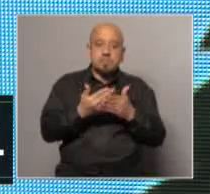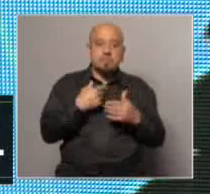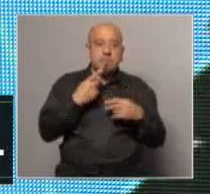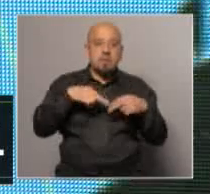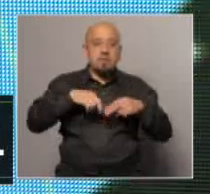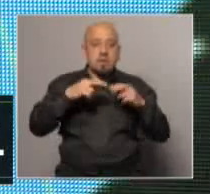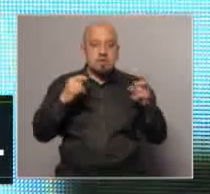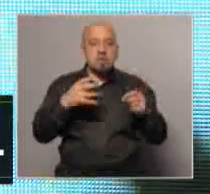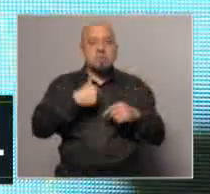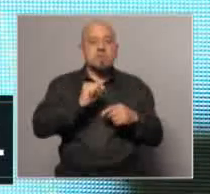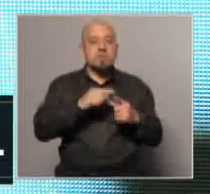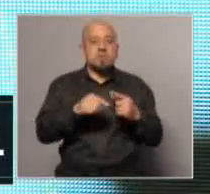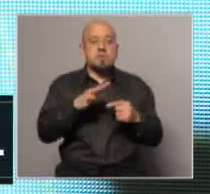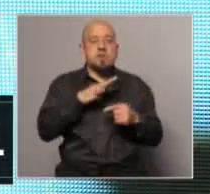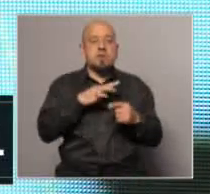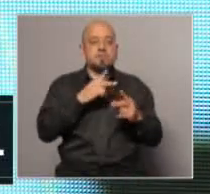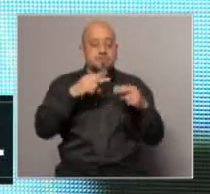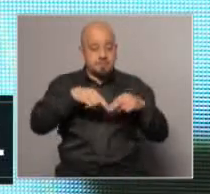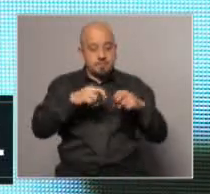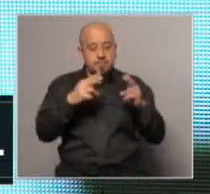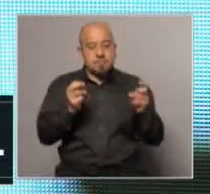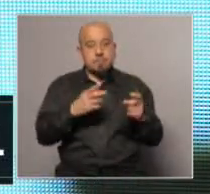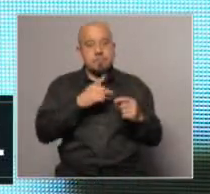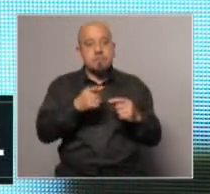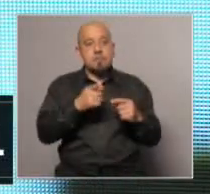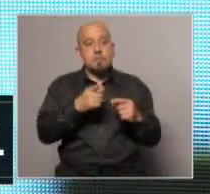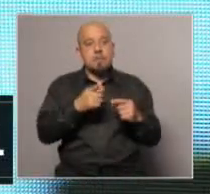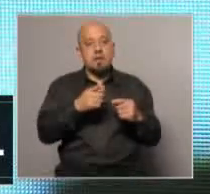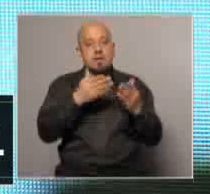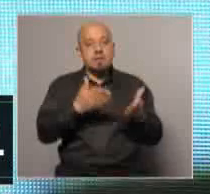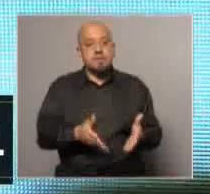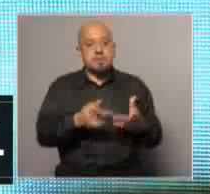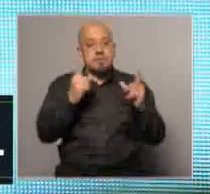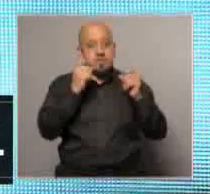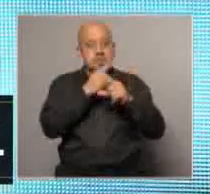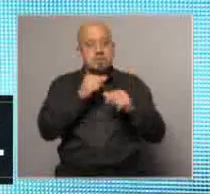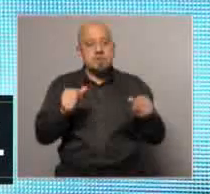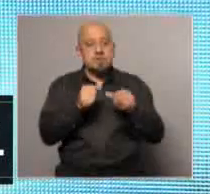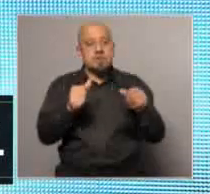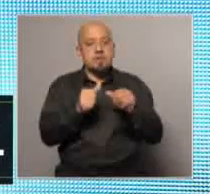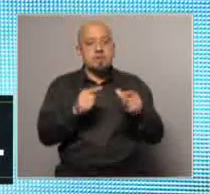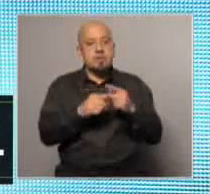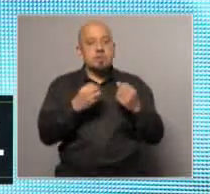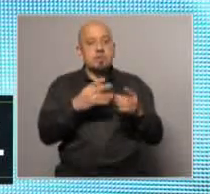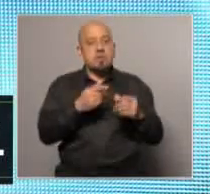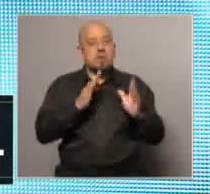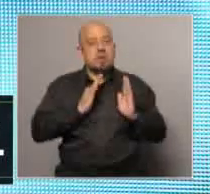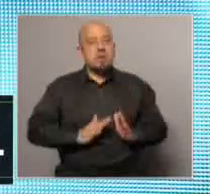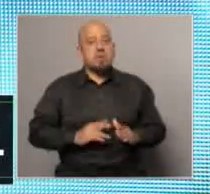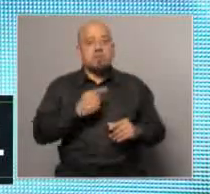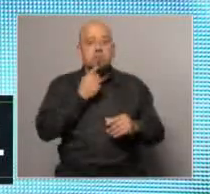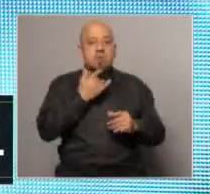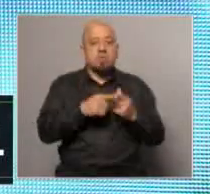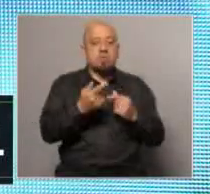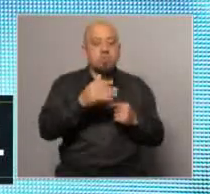habido mucho más. Y hay investigación clínica, por ejemplo, que es difícil de realizar porque tiene condicionamientos éticos. ¿Qué hago con un chico que